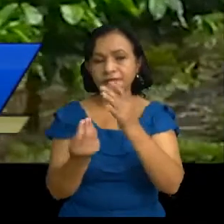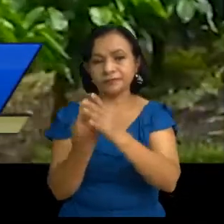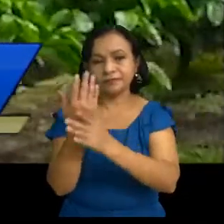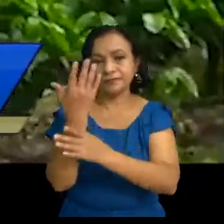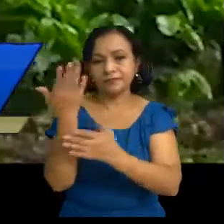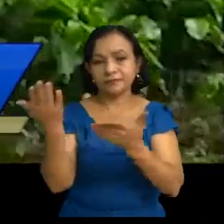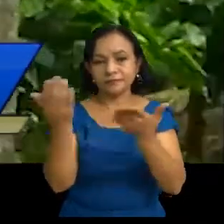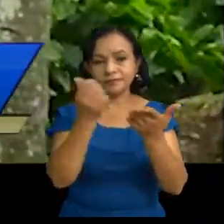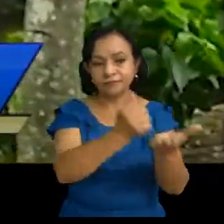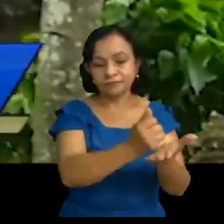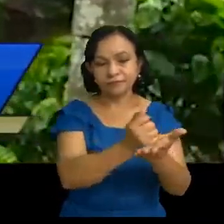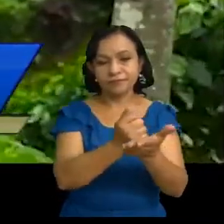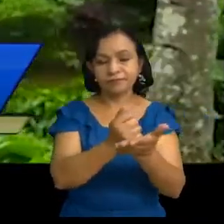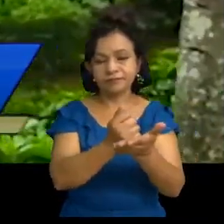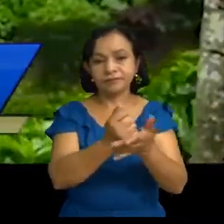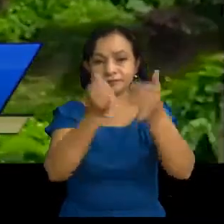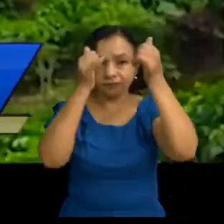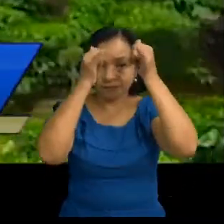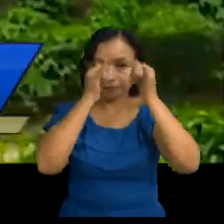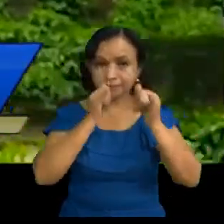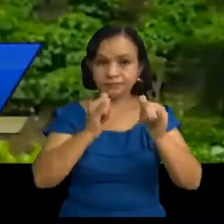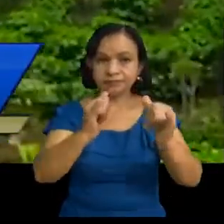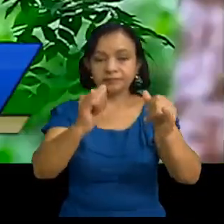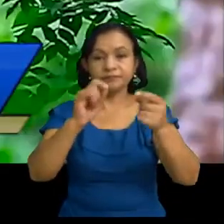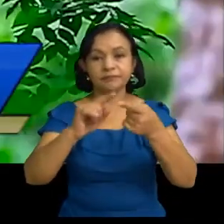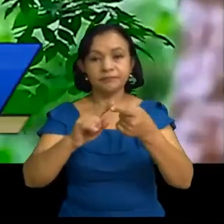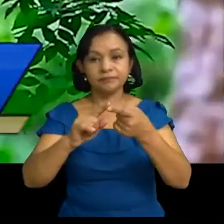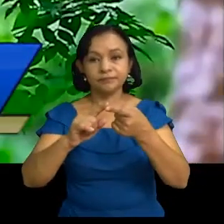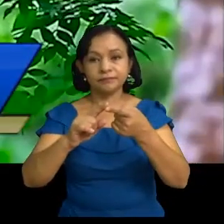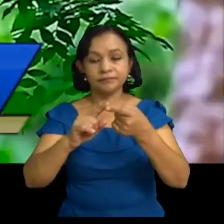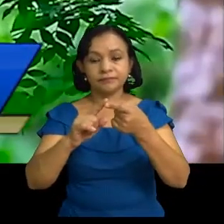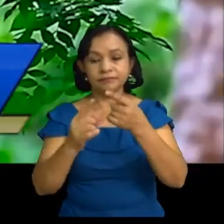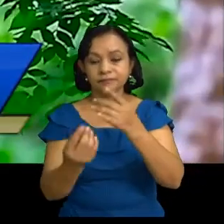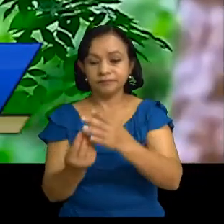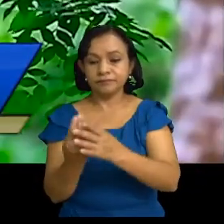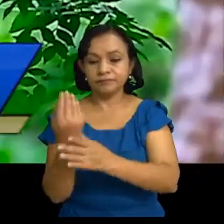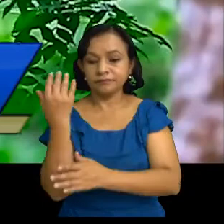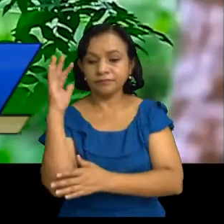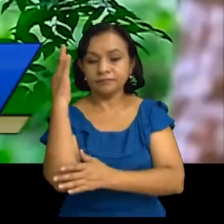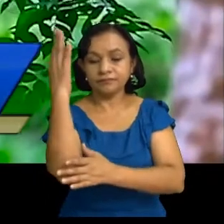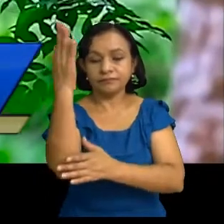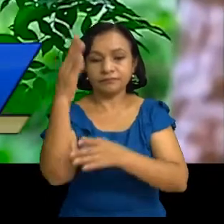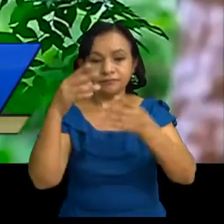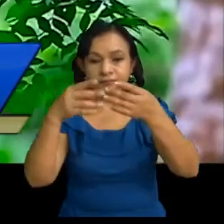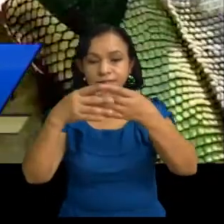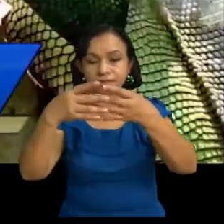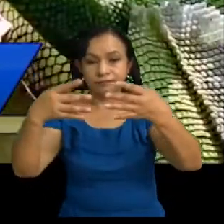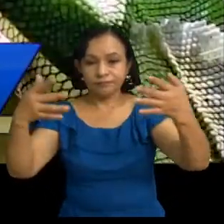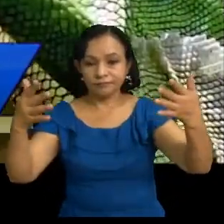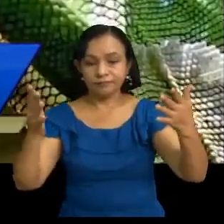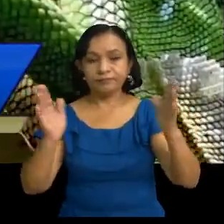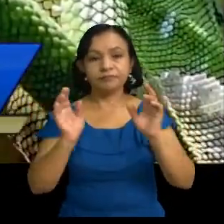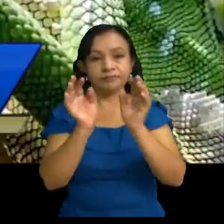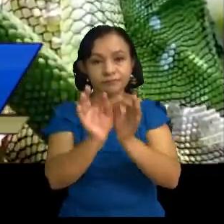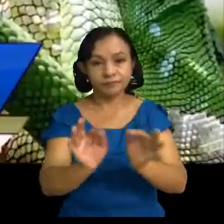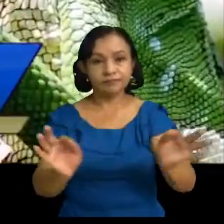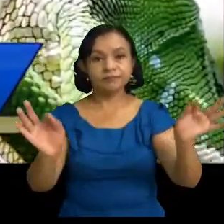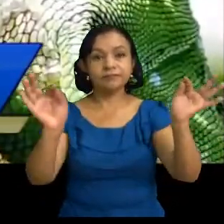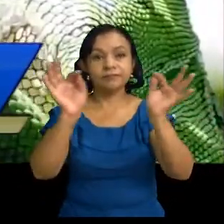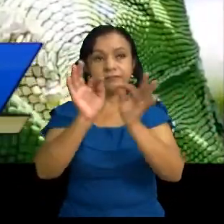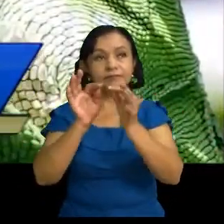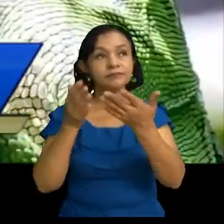para el ganado y también para establecerlas en cercas vivas que tengan también esa importante